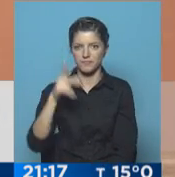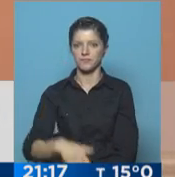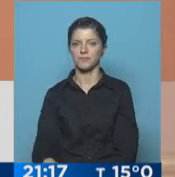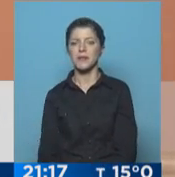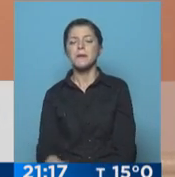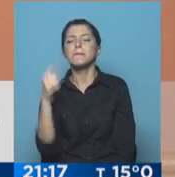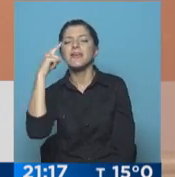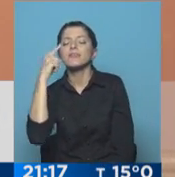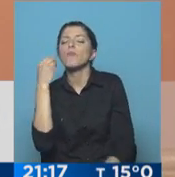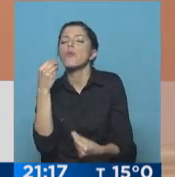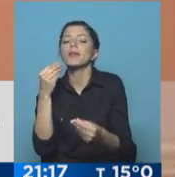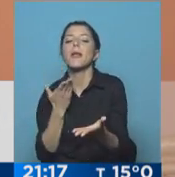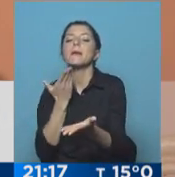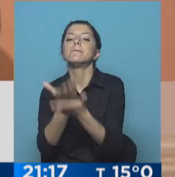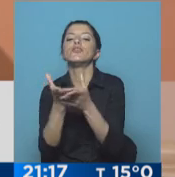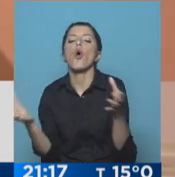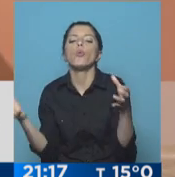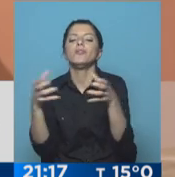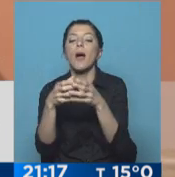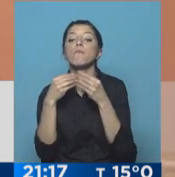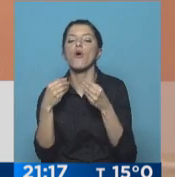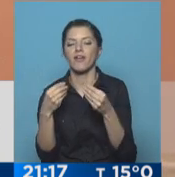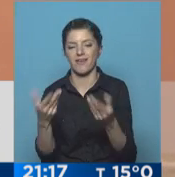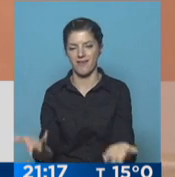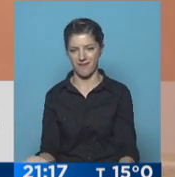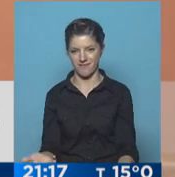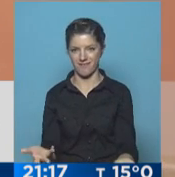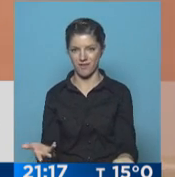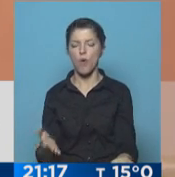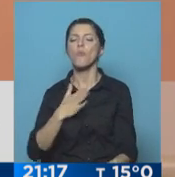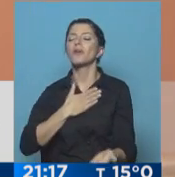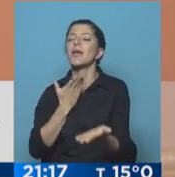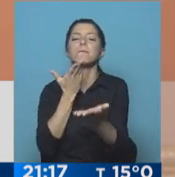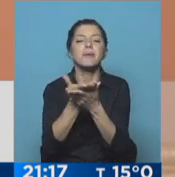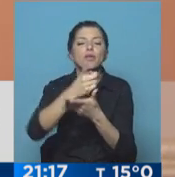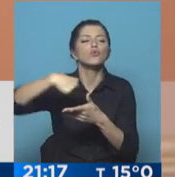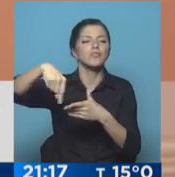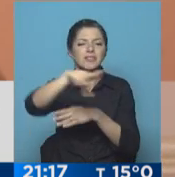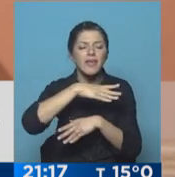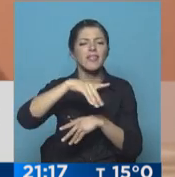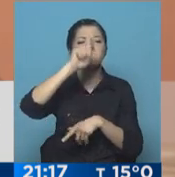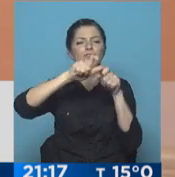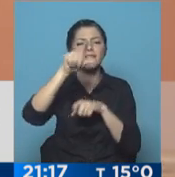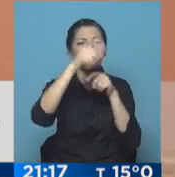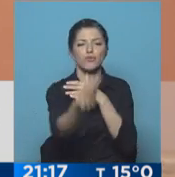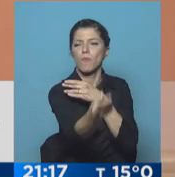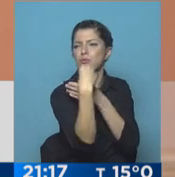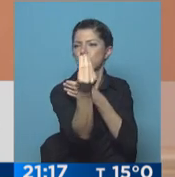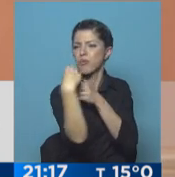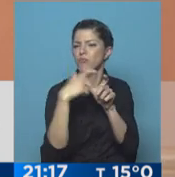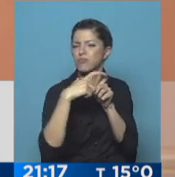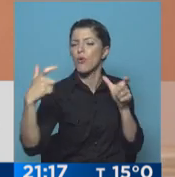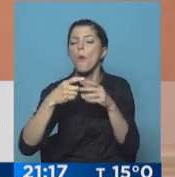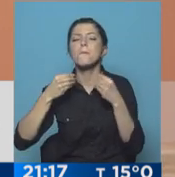piensen un poco por qué les pido la unidad. ¿Por qué les pido que junten voluntades?